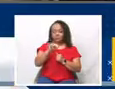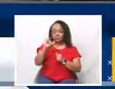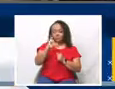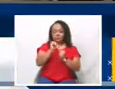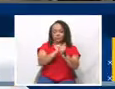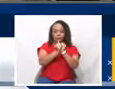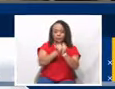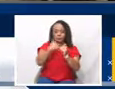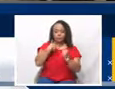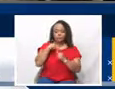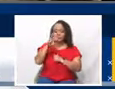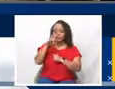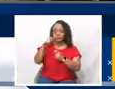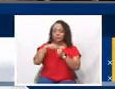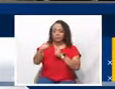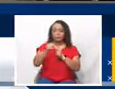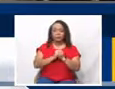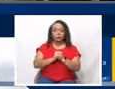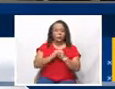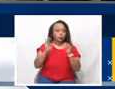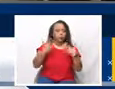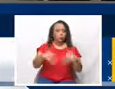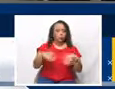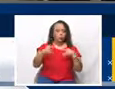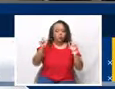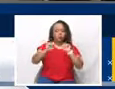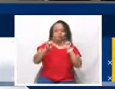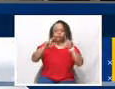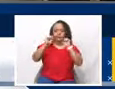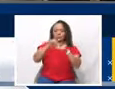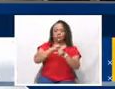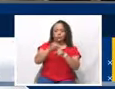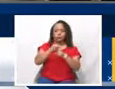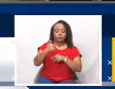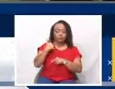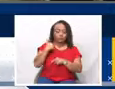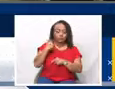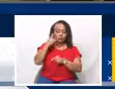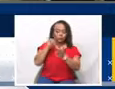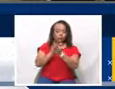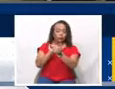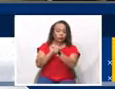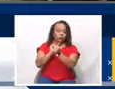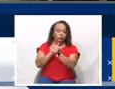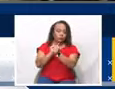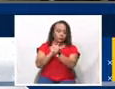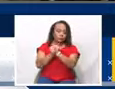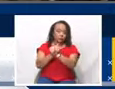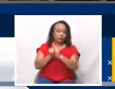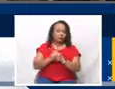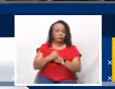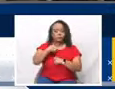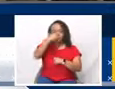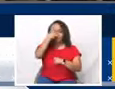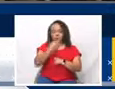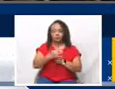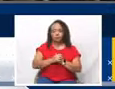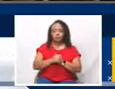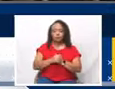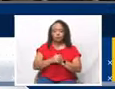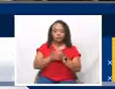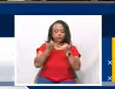los 400 metros era impresionante. La capacidad de entrenamiento que tenía para esa prueba, yo creo que, o sea,